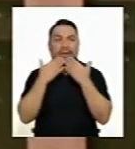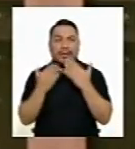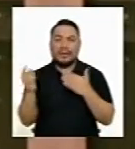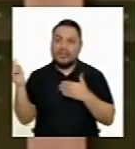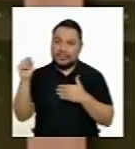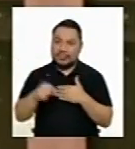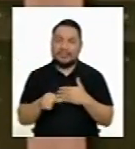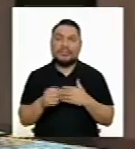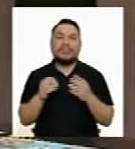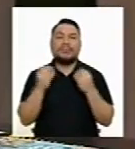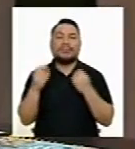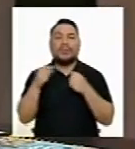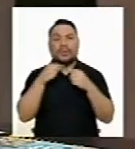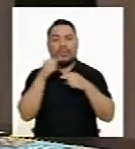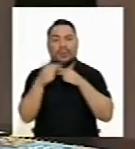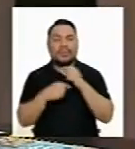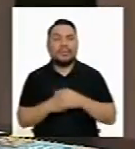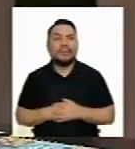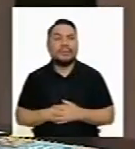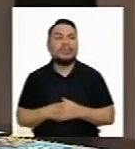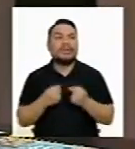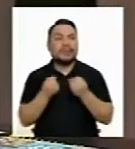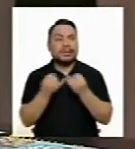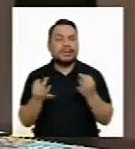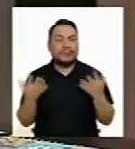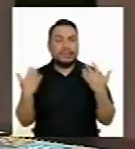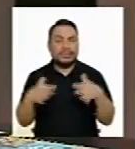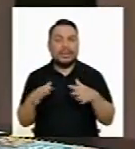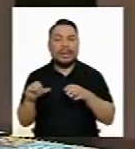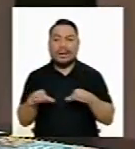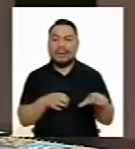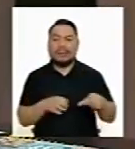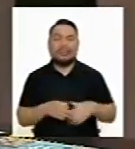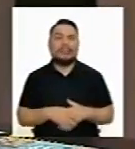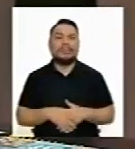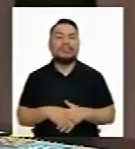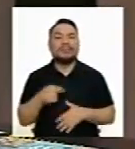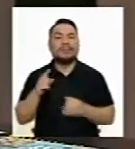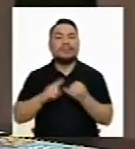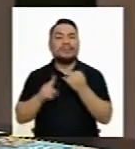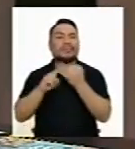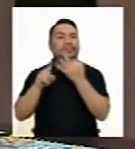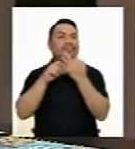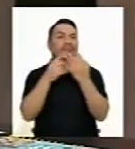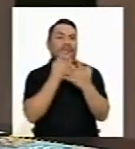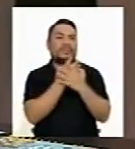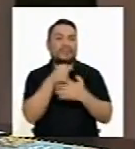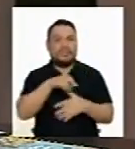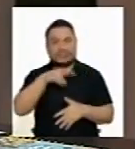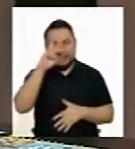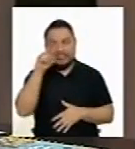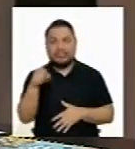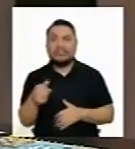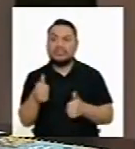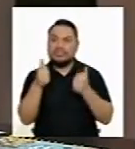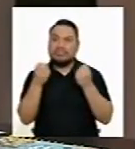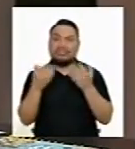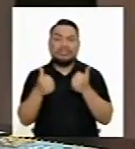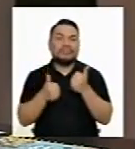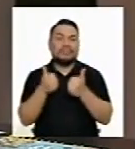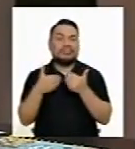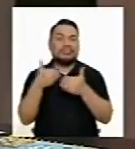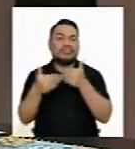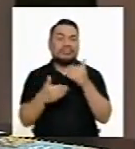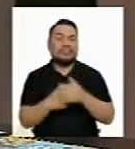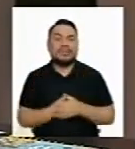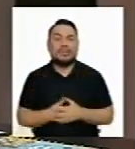estar con nosotros, porque nos va a contar de algo que se viene poniendo en práctica en varios penales de nuestro país y que está funcionando, tanto